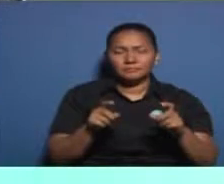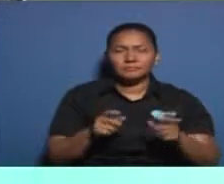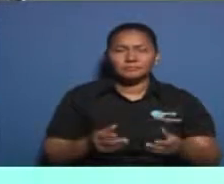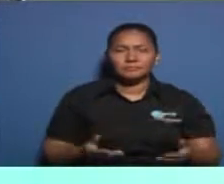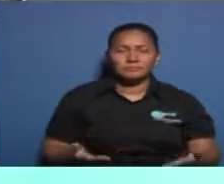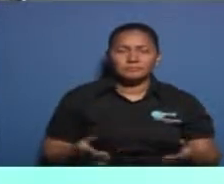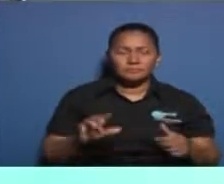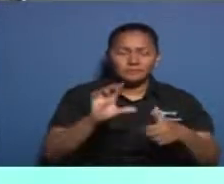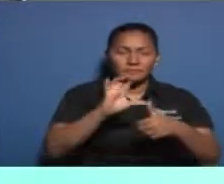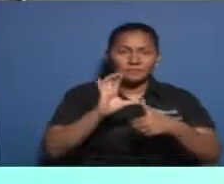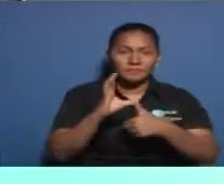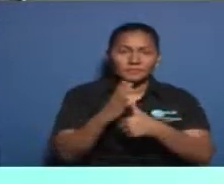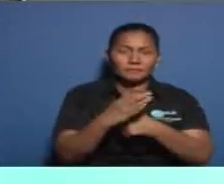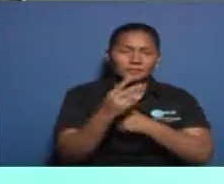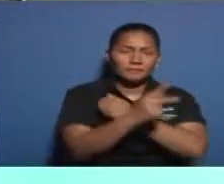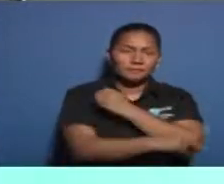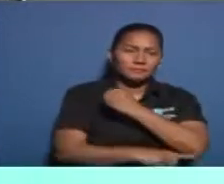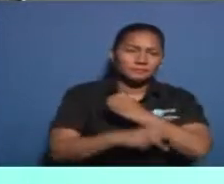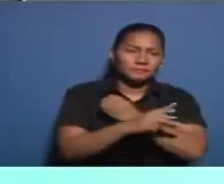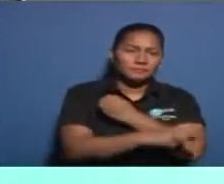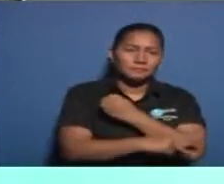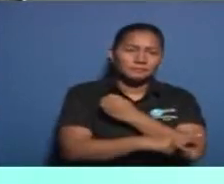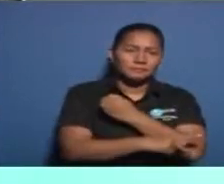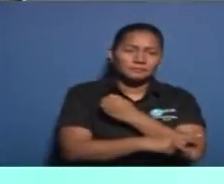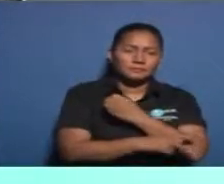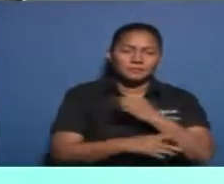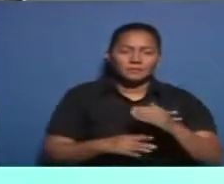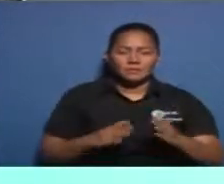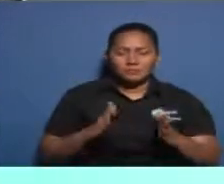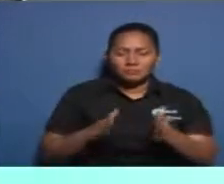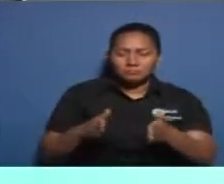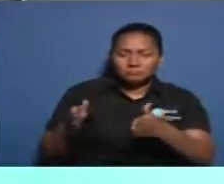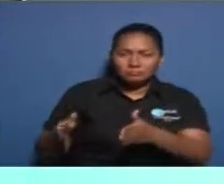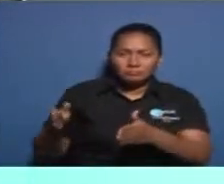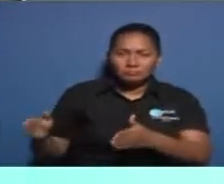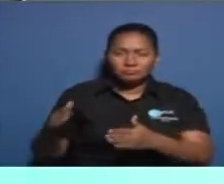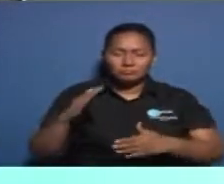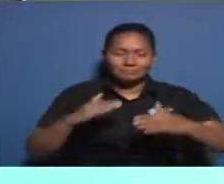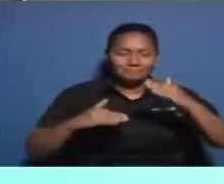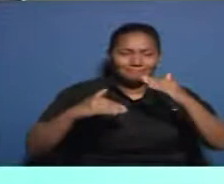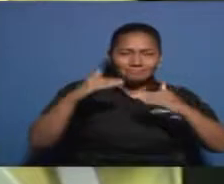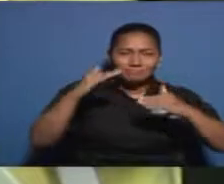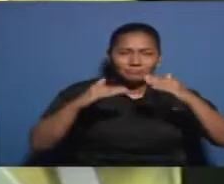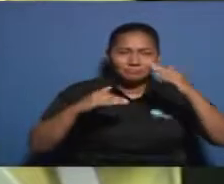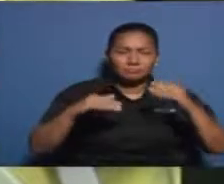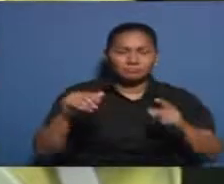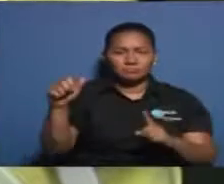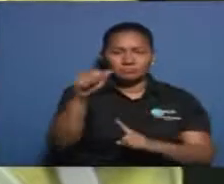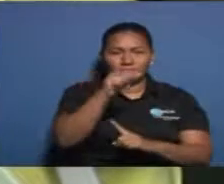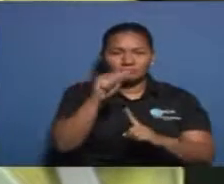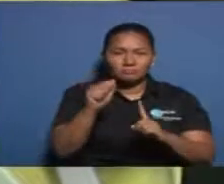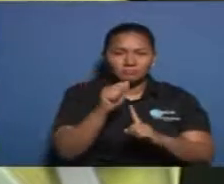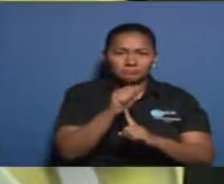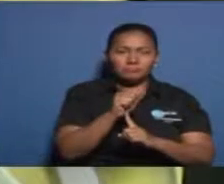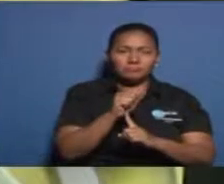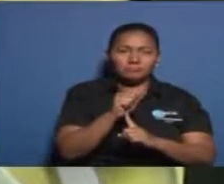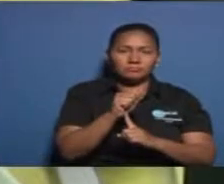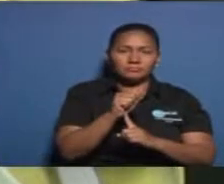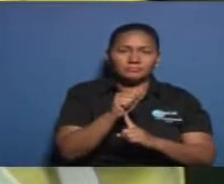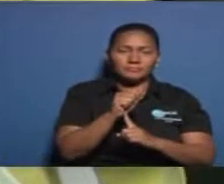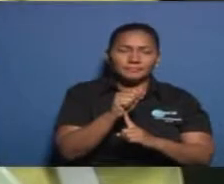la parte cultural del país sí porque es un proceso de construcción social y con construcción desde el punto de vista sociológico